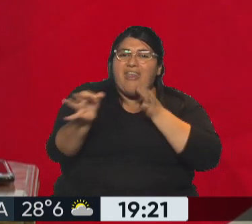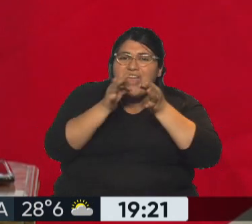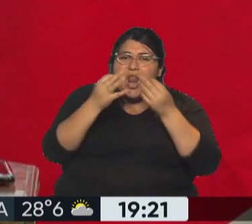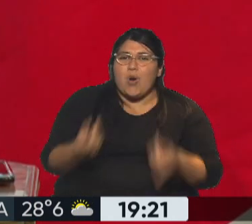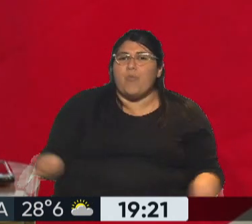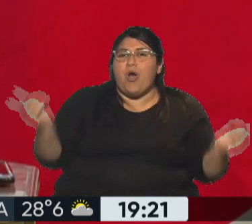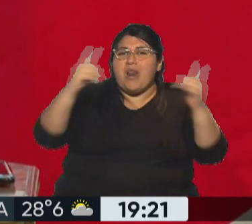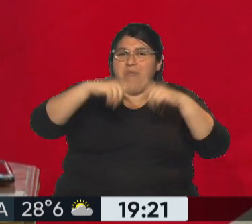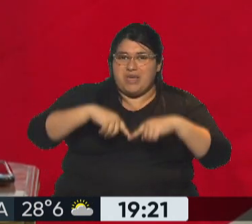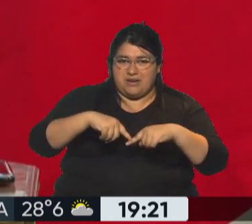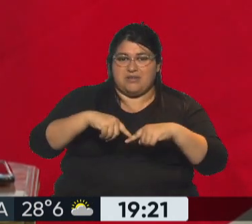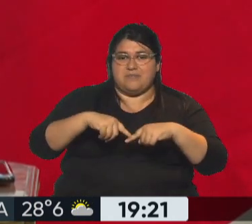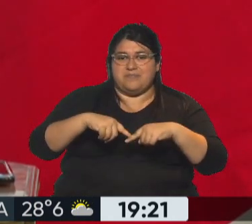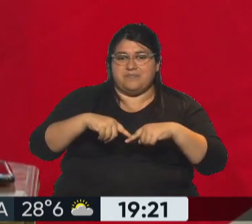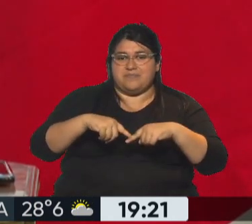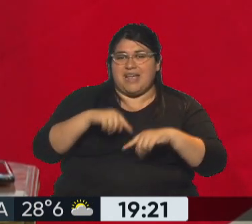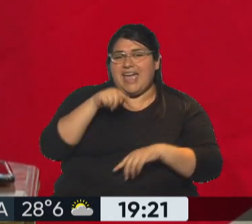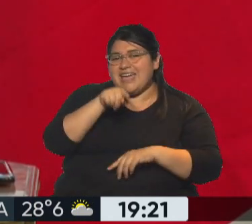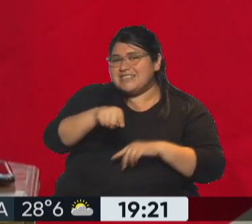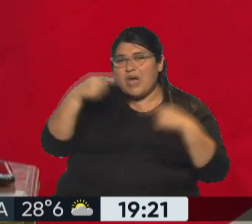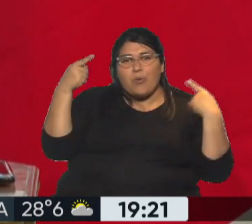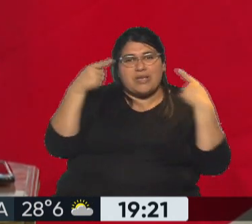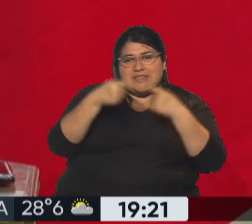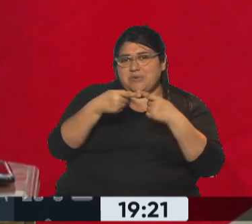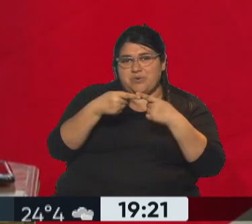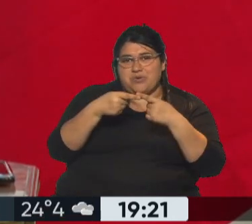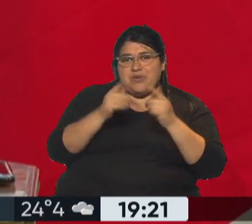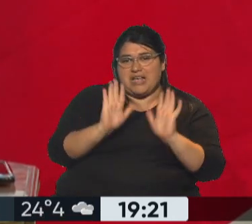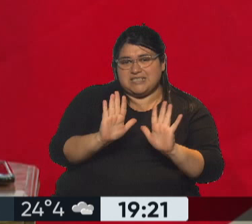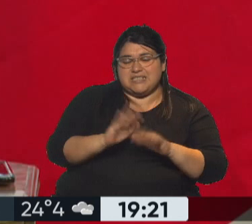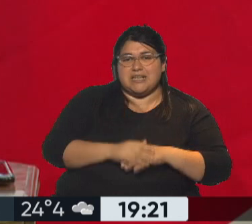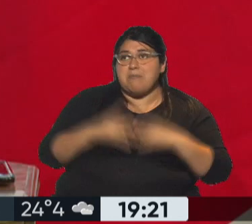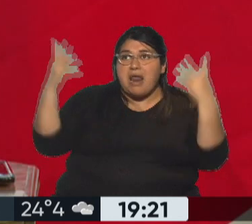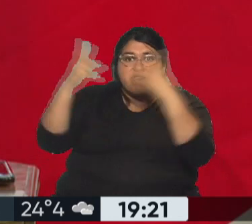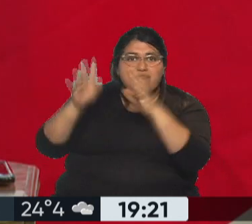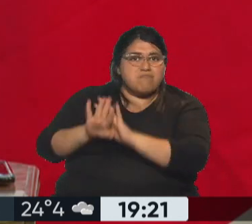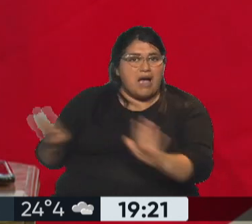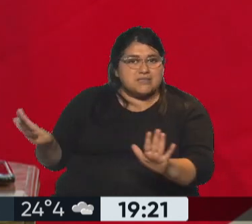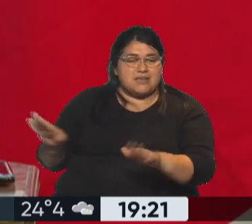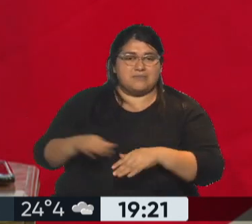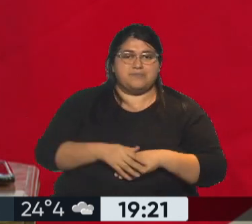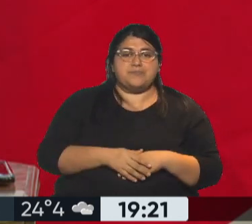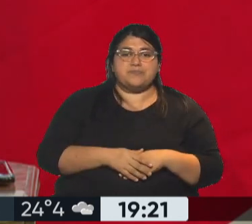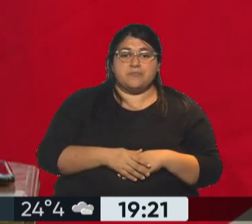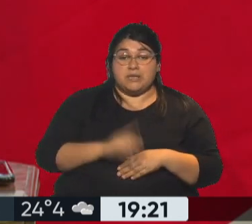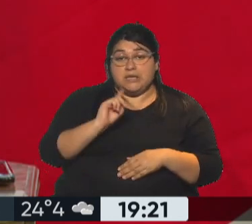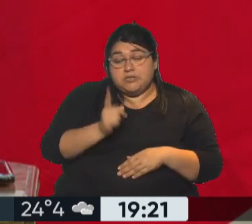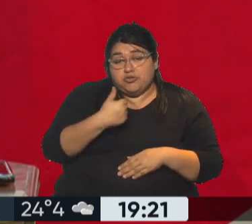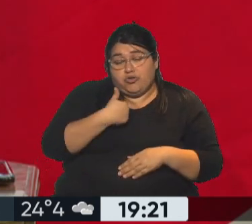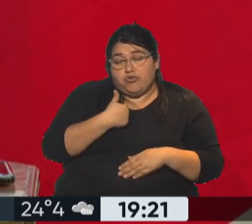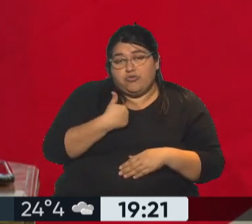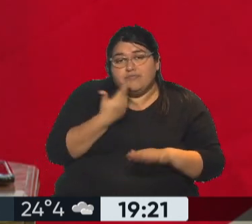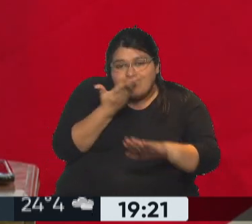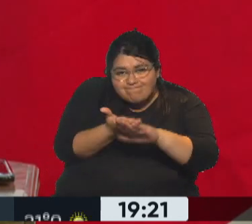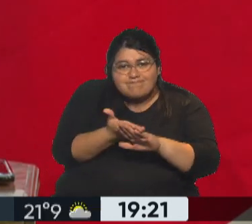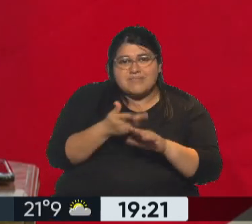y que empiece por el cese del fuego. Y también yo insisto en este punto